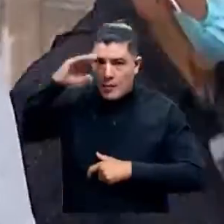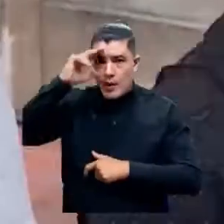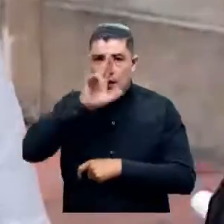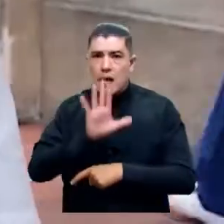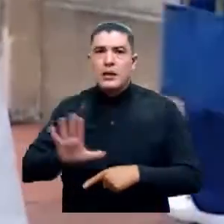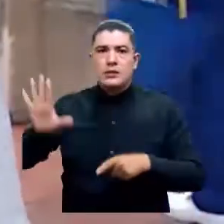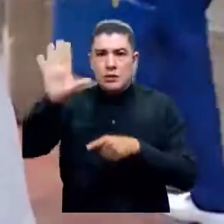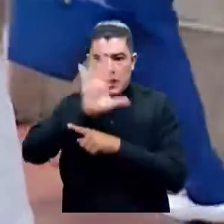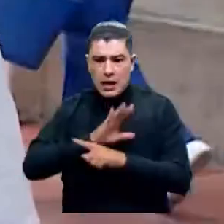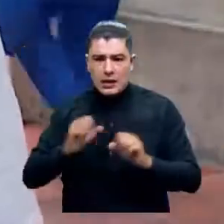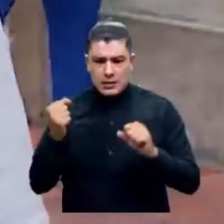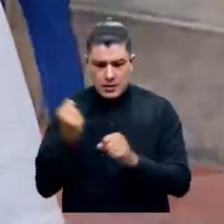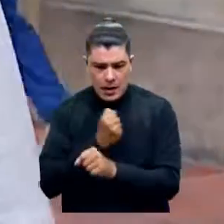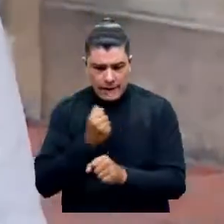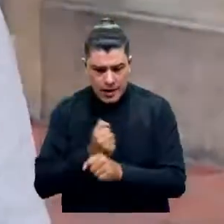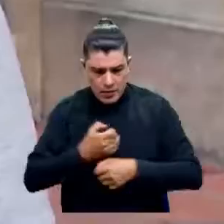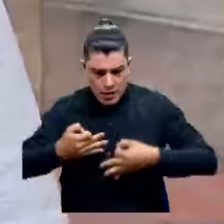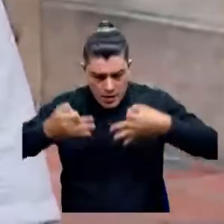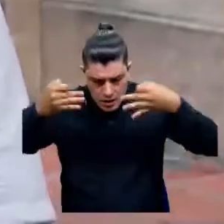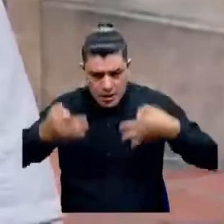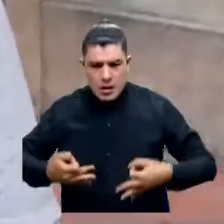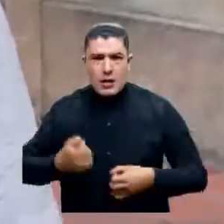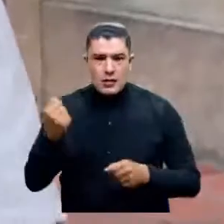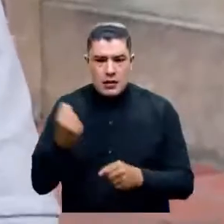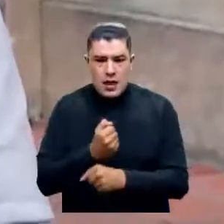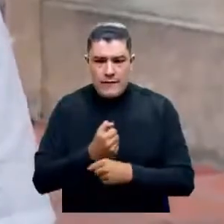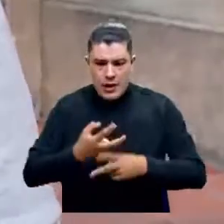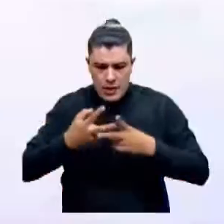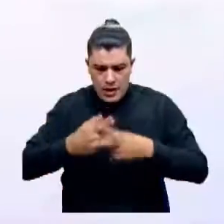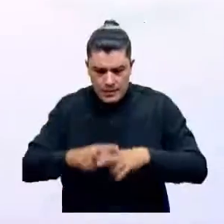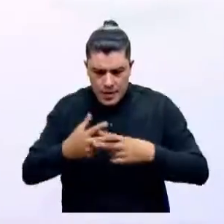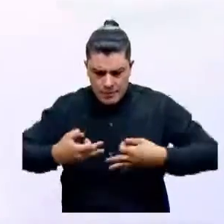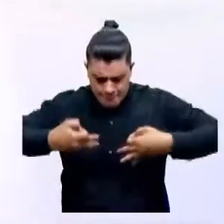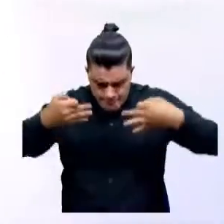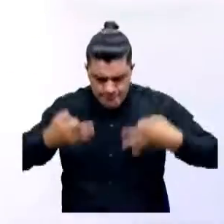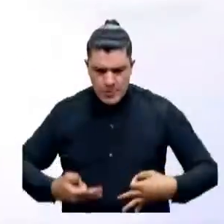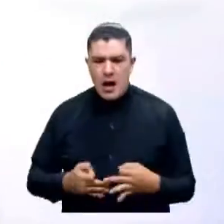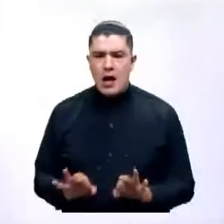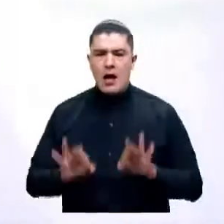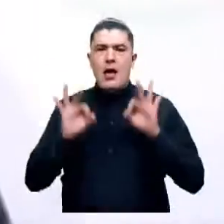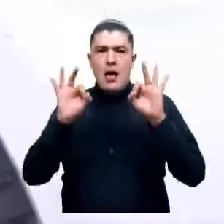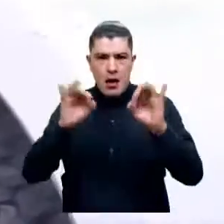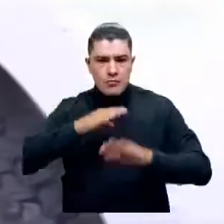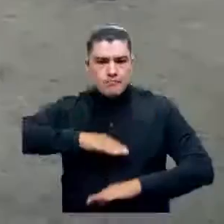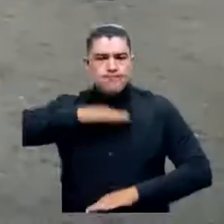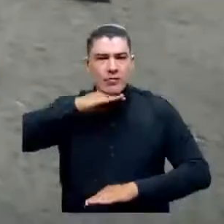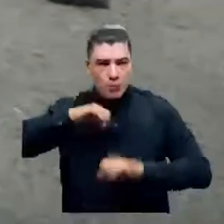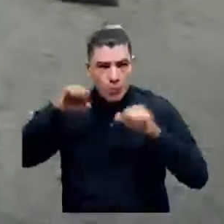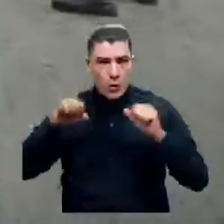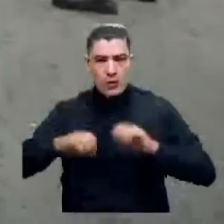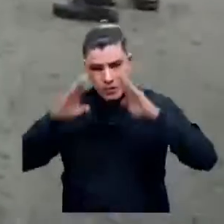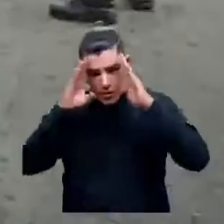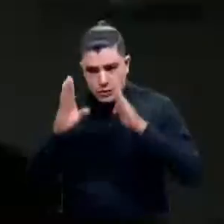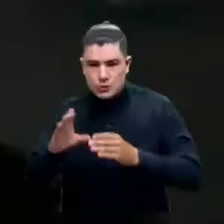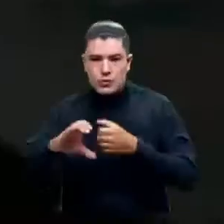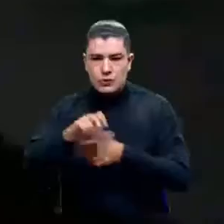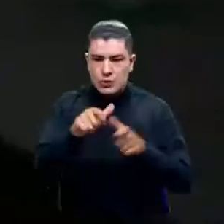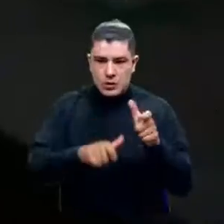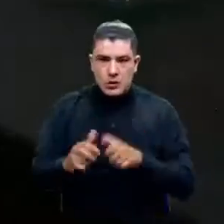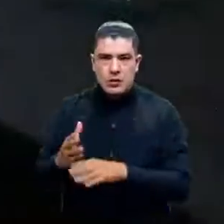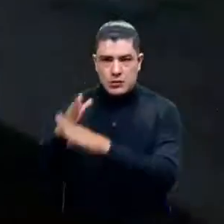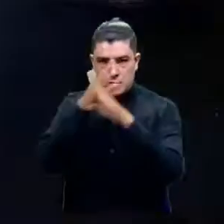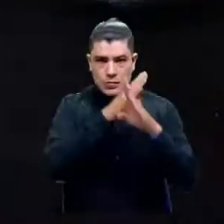pueda trabajar con garantías y pueda trabajar con las herramientas fundamentales y suficientes que hoy requiere esta institución. Con